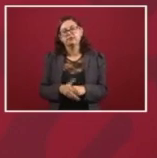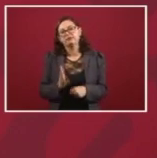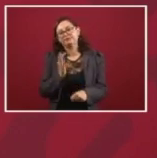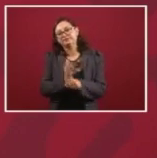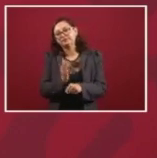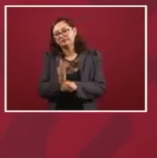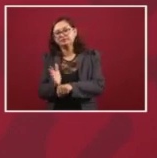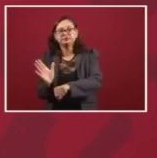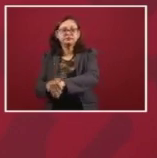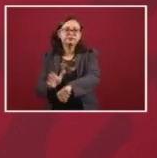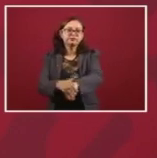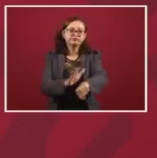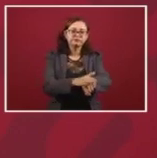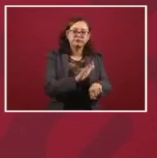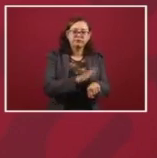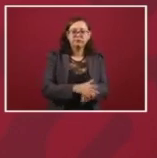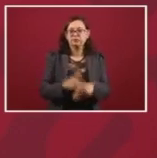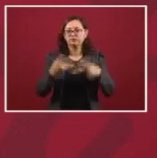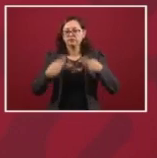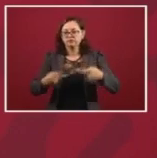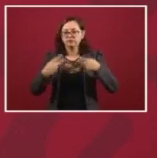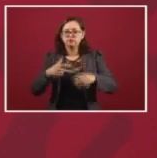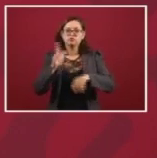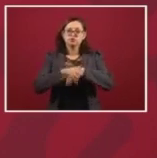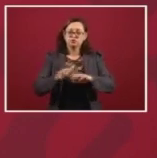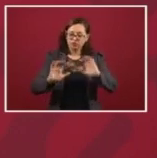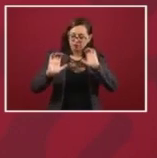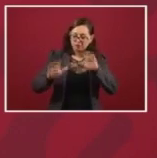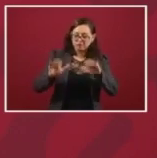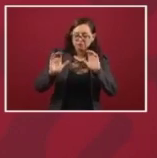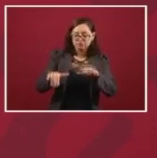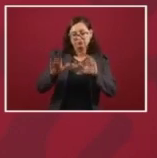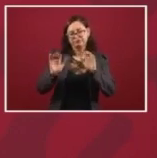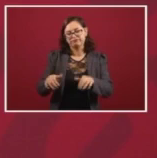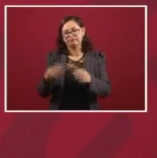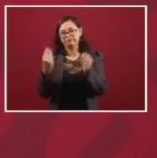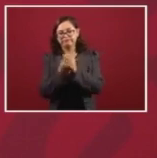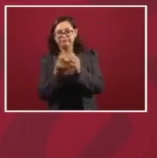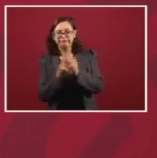convocando, reclutando, capacitando elementos